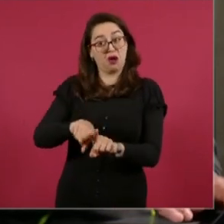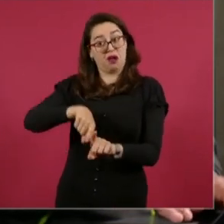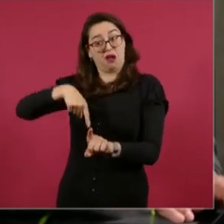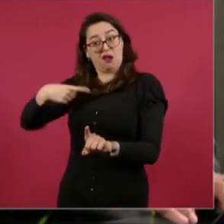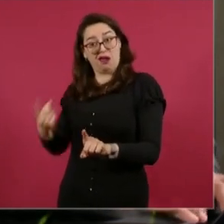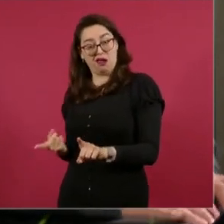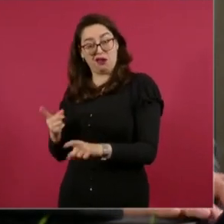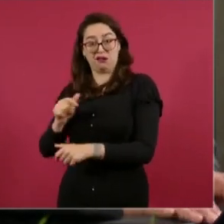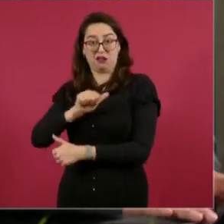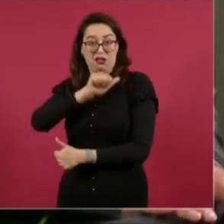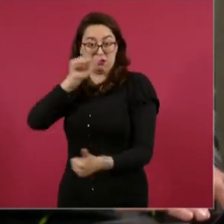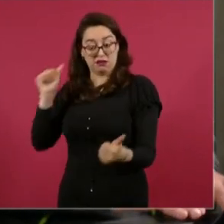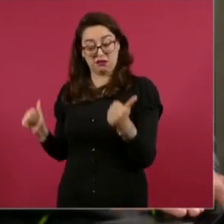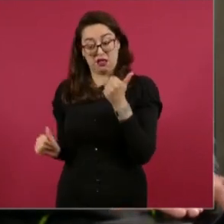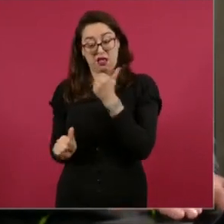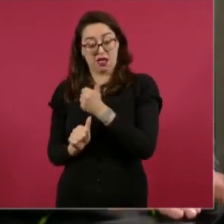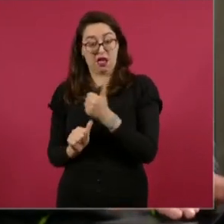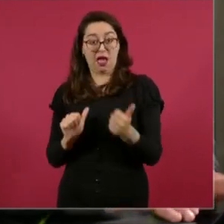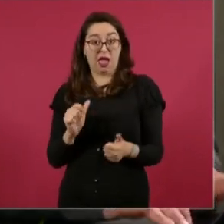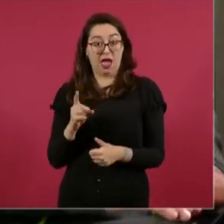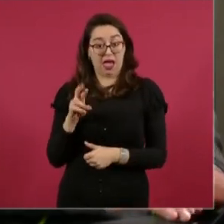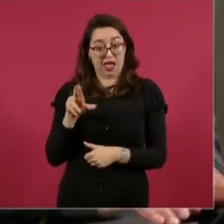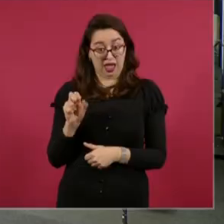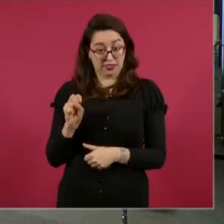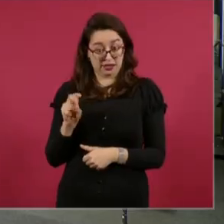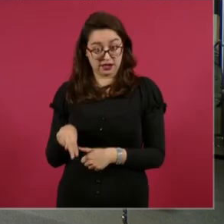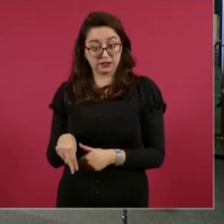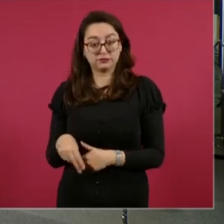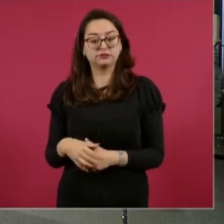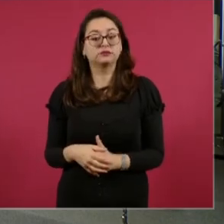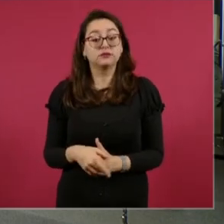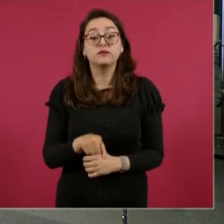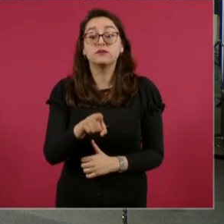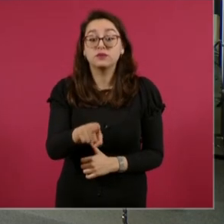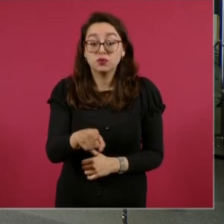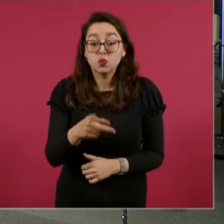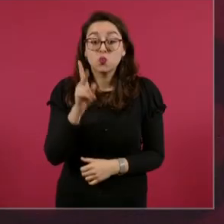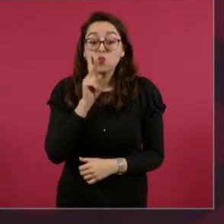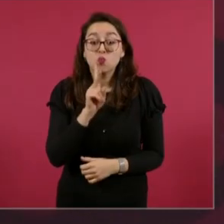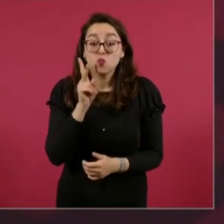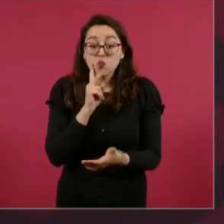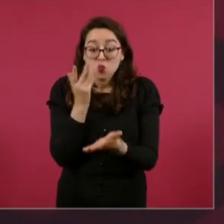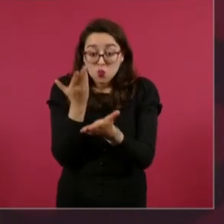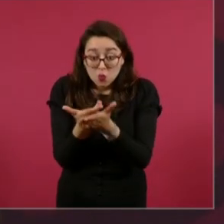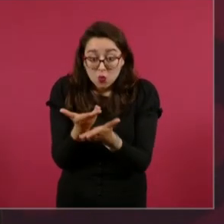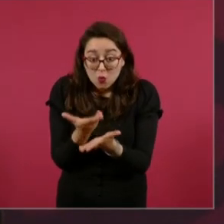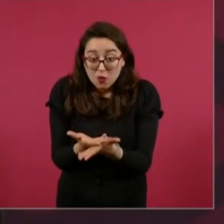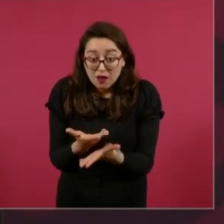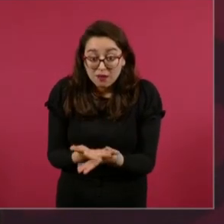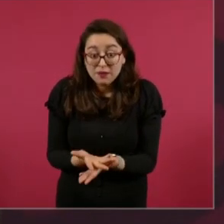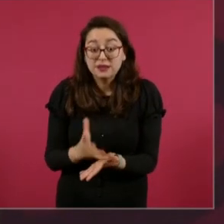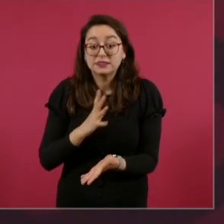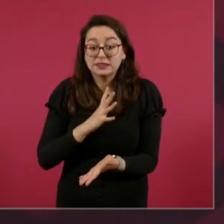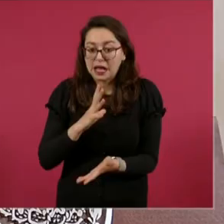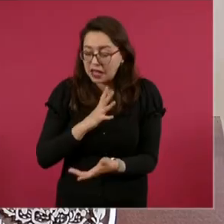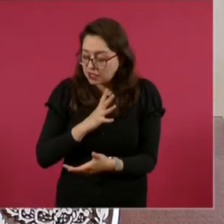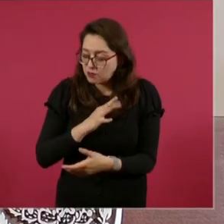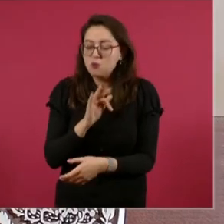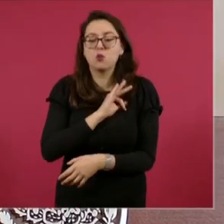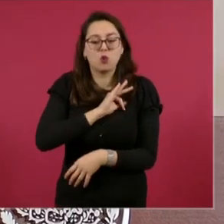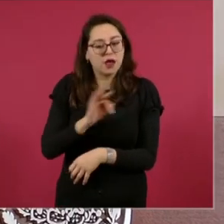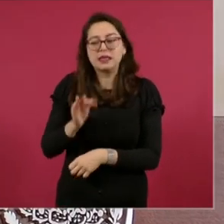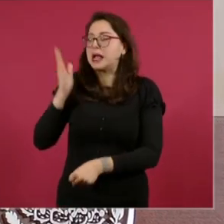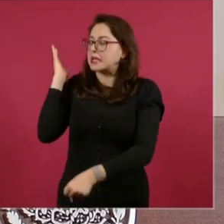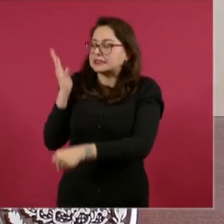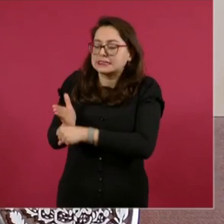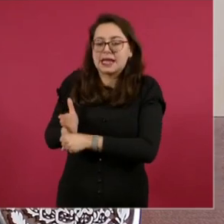mayor, Adrián Díaz Villanueva. Sí, pero si hay pruebas, ¿sí? Se castiga a quien